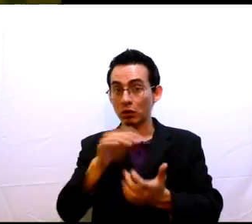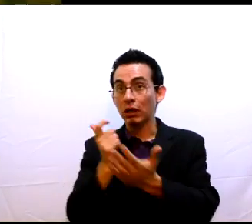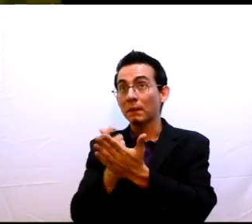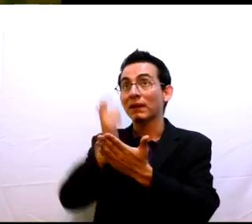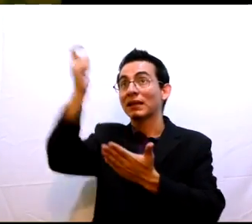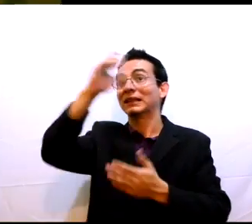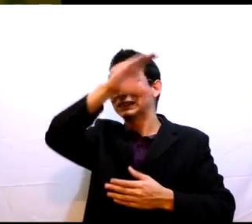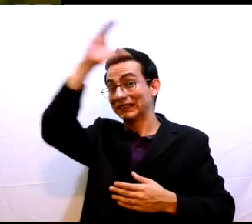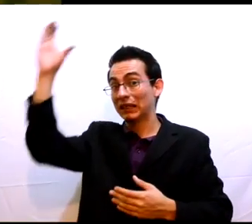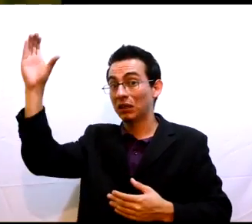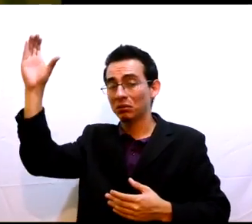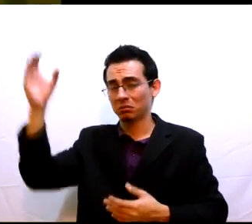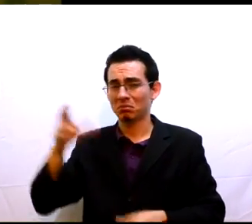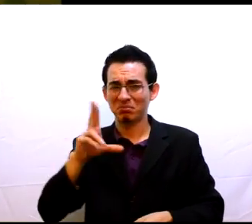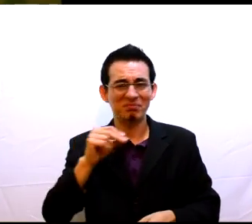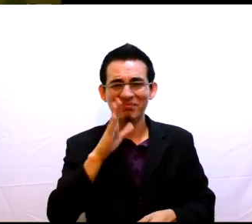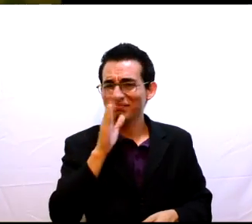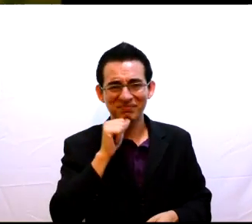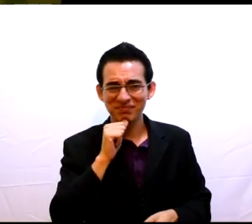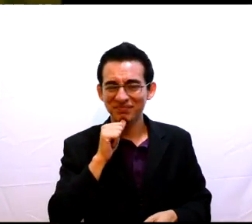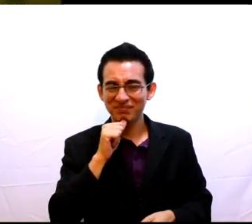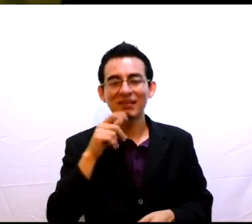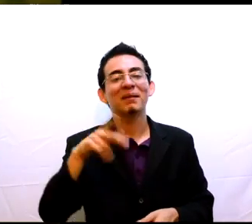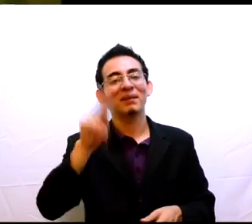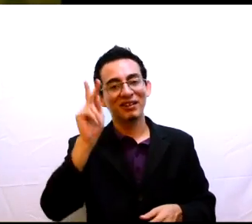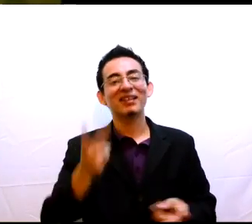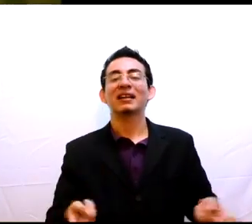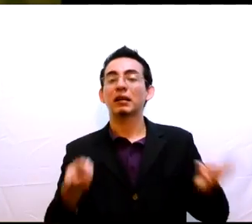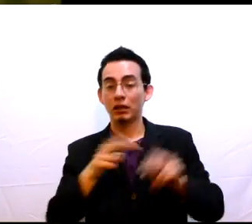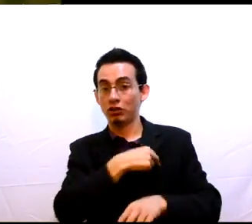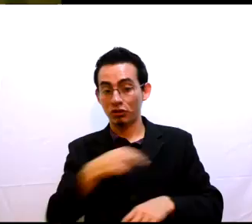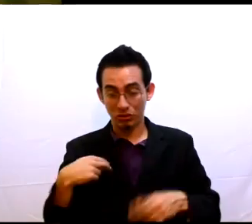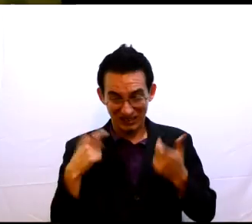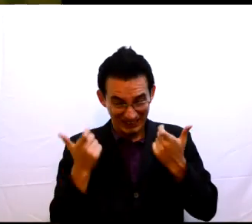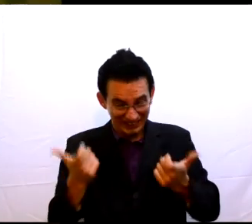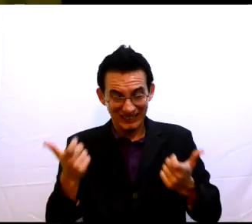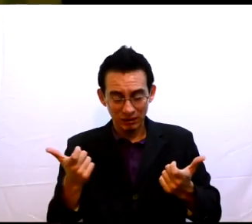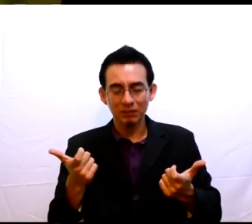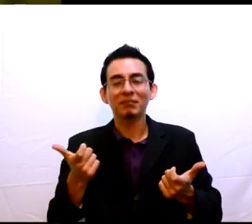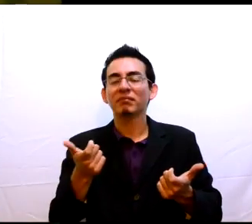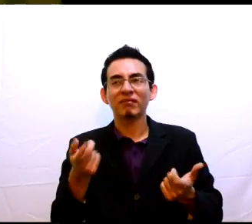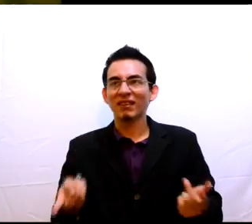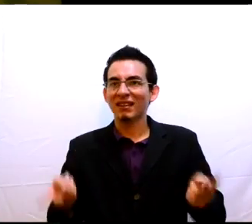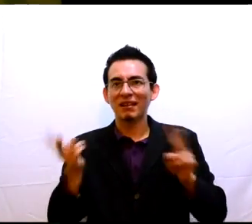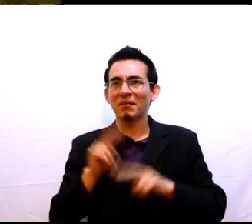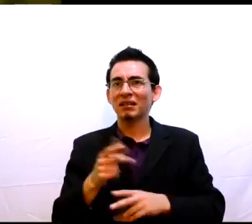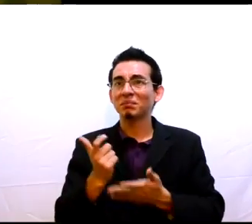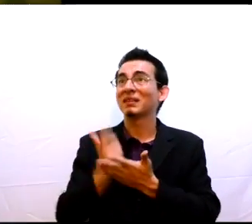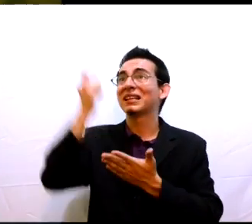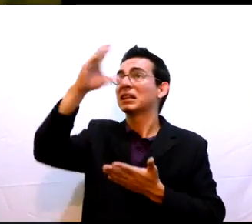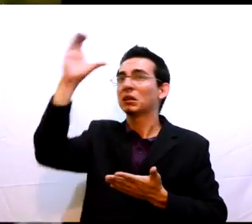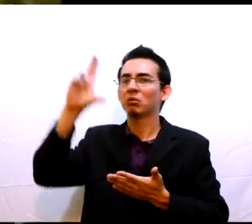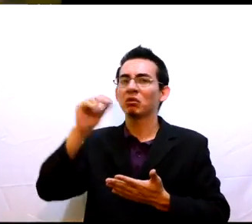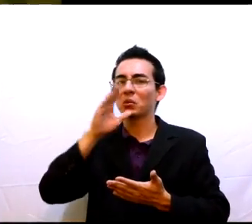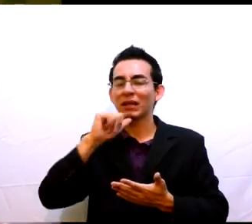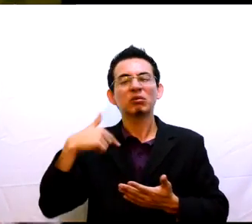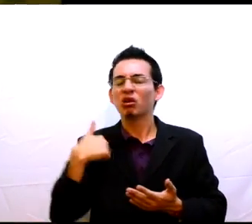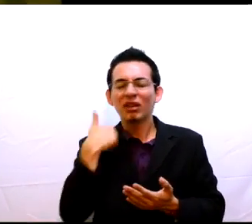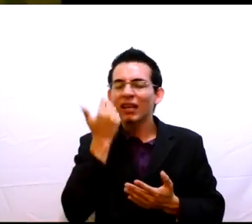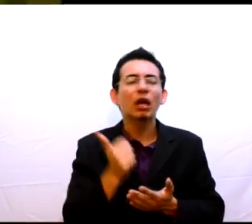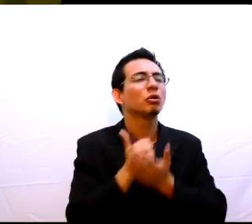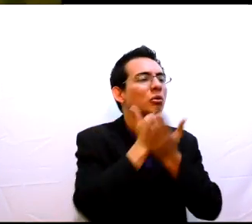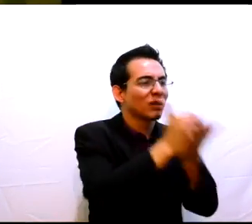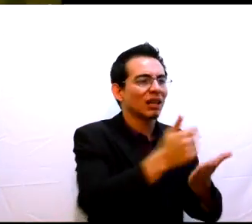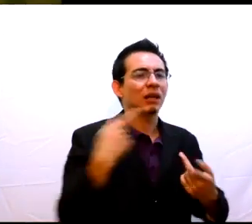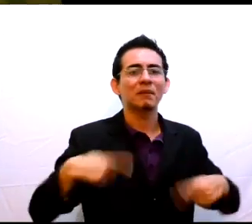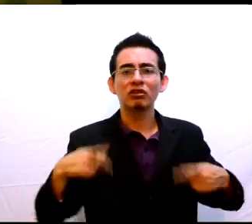de acuerdo pero si nosotros lo usamos bien aquí en la tierra repito para la extensión del evangelio para ayudar al que